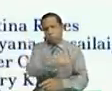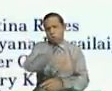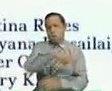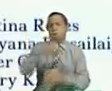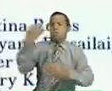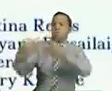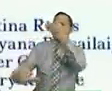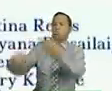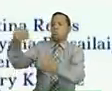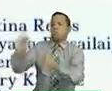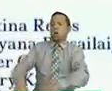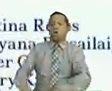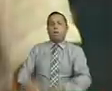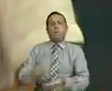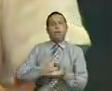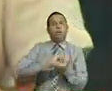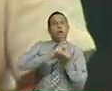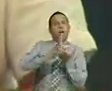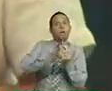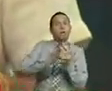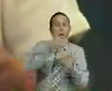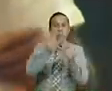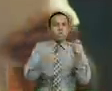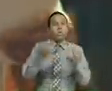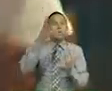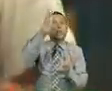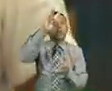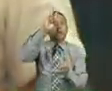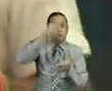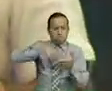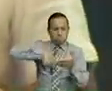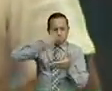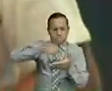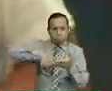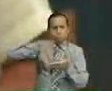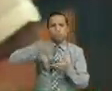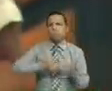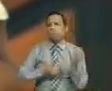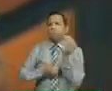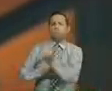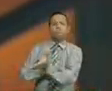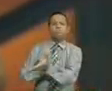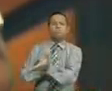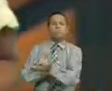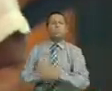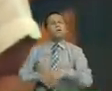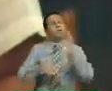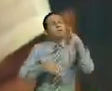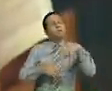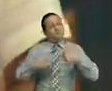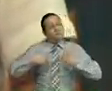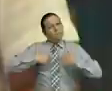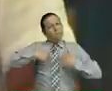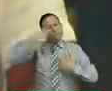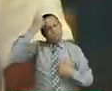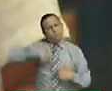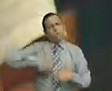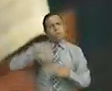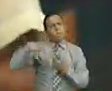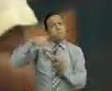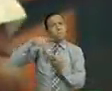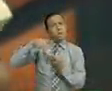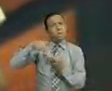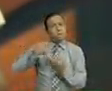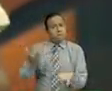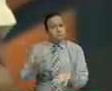16 legisladores. ¿Usted cree que el prefecto tiene tiempo con todo lo que pasó dentro de la provincia a